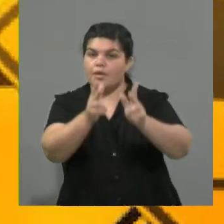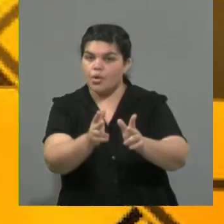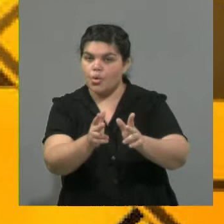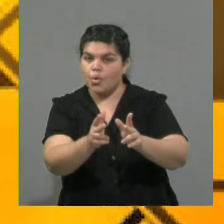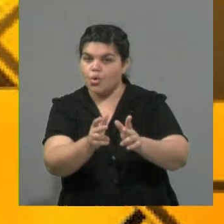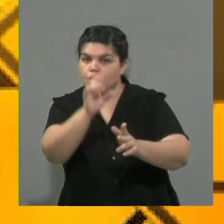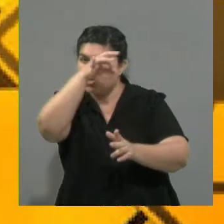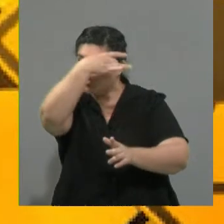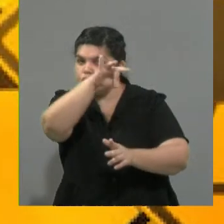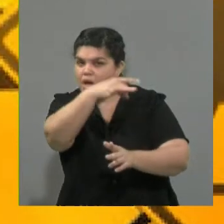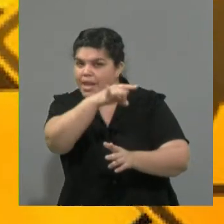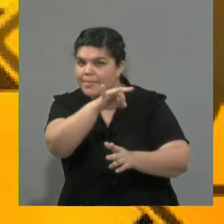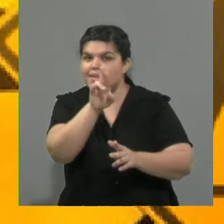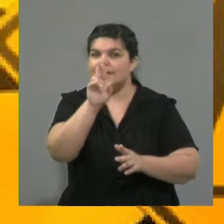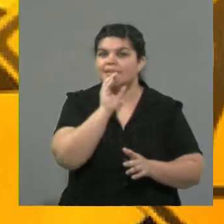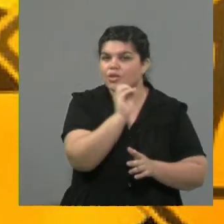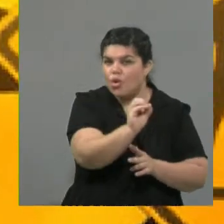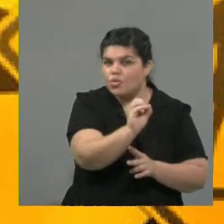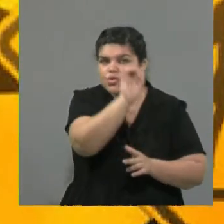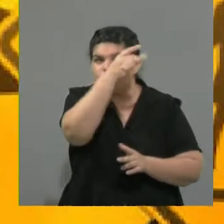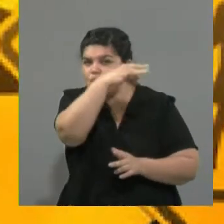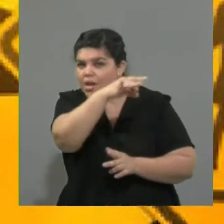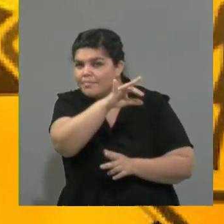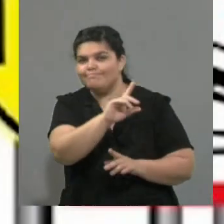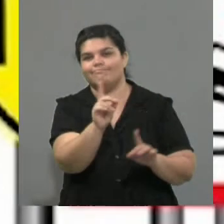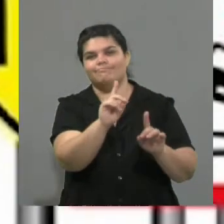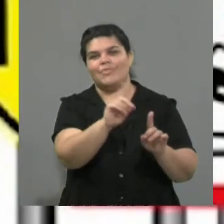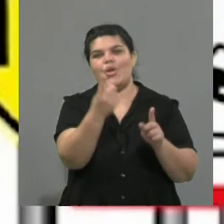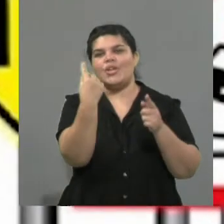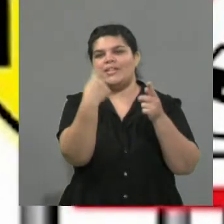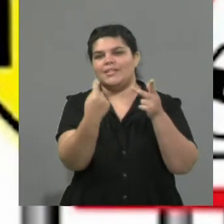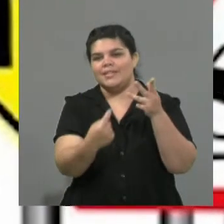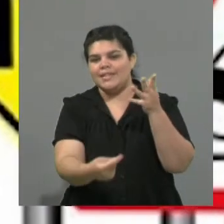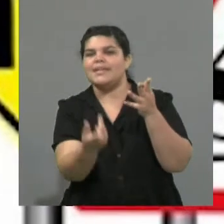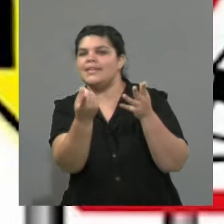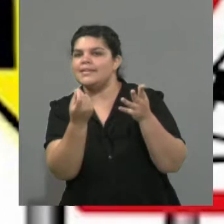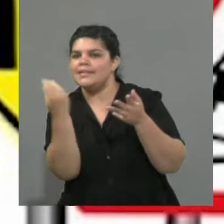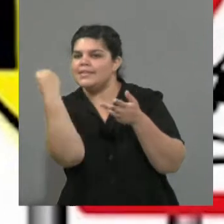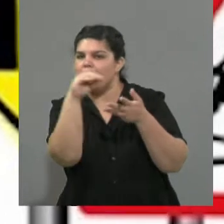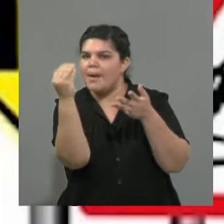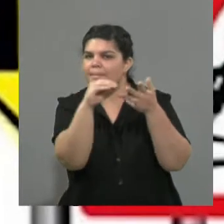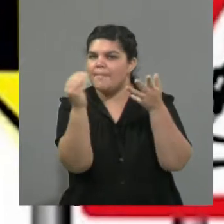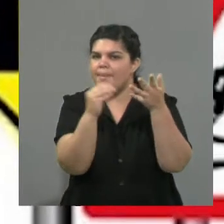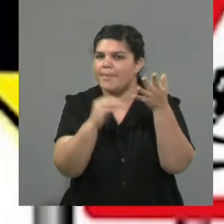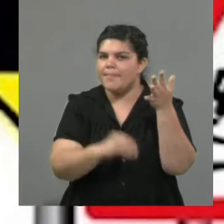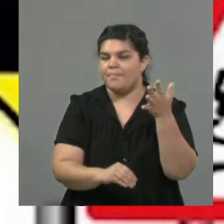sola las cosas que hay que parar para que la seguridad vial mejore. Hay que